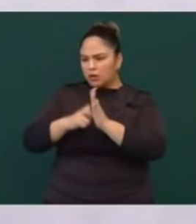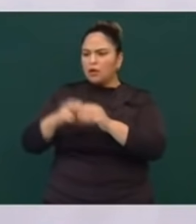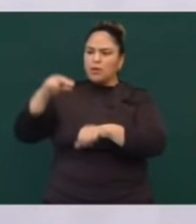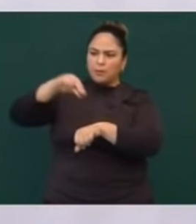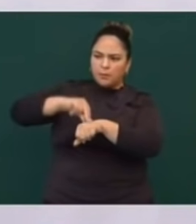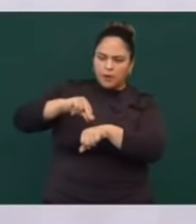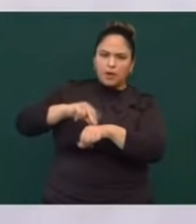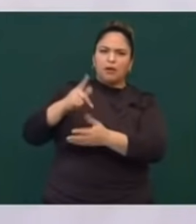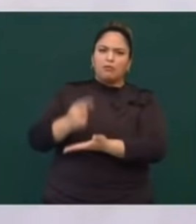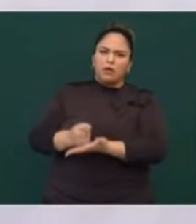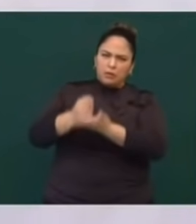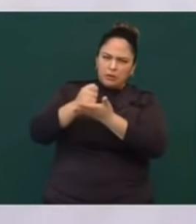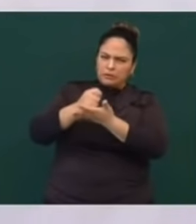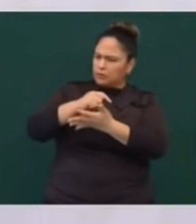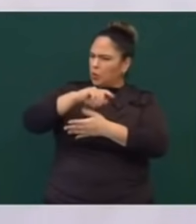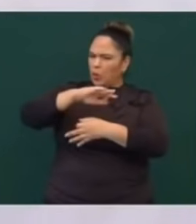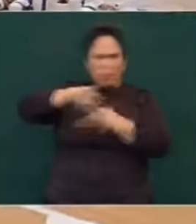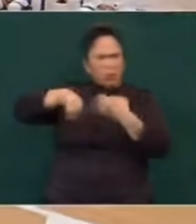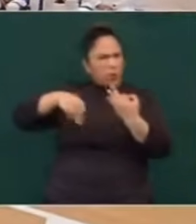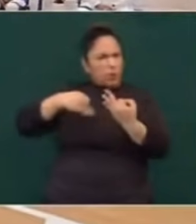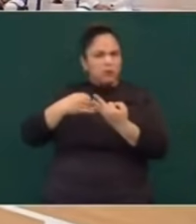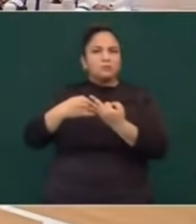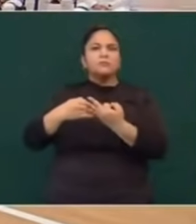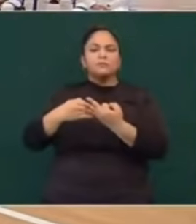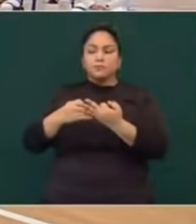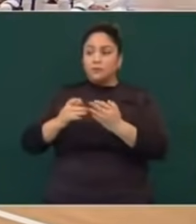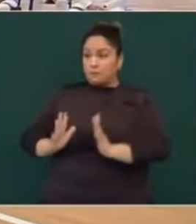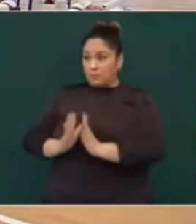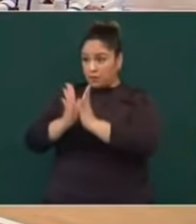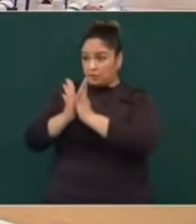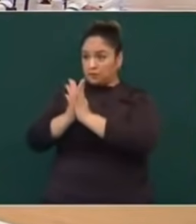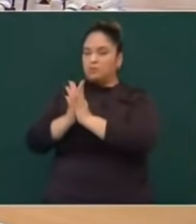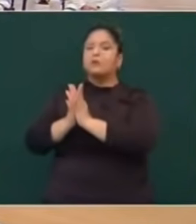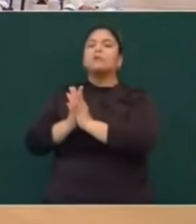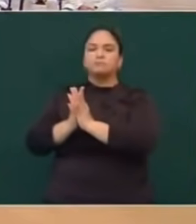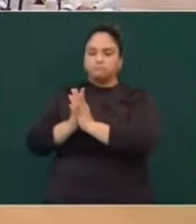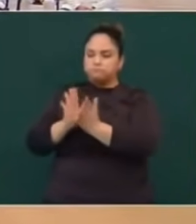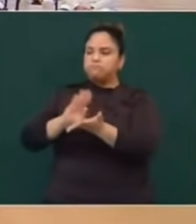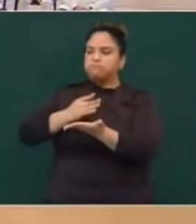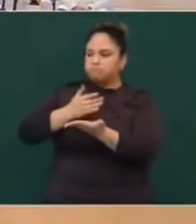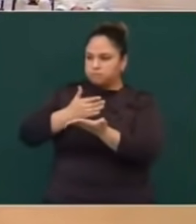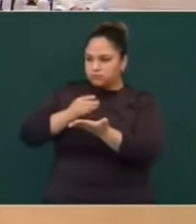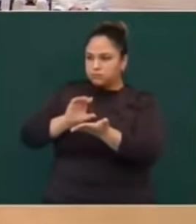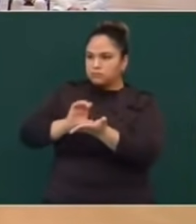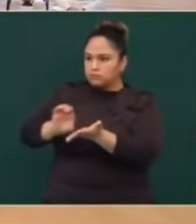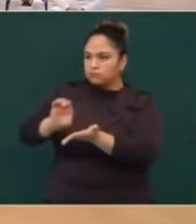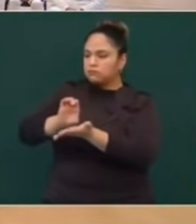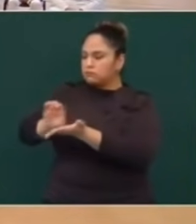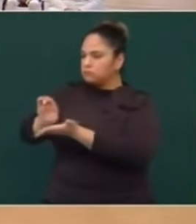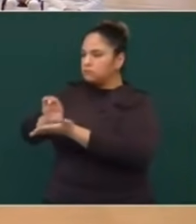todo el personal que participe. Y